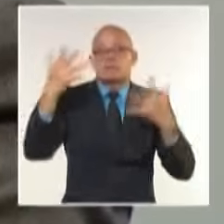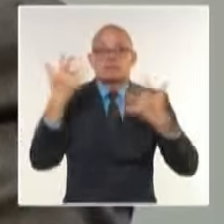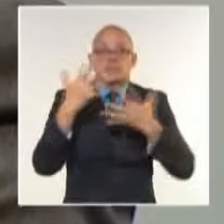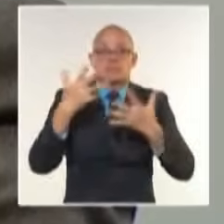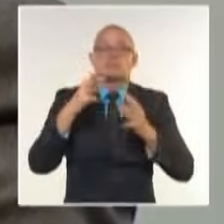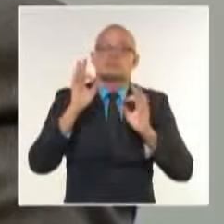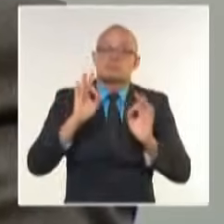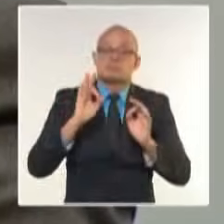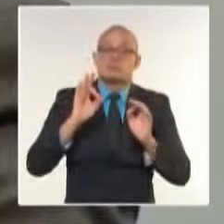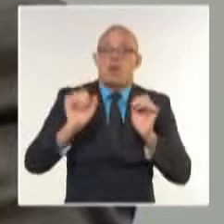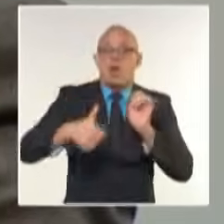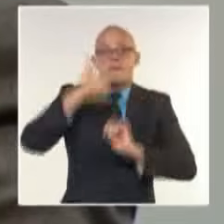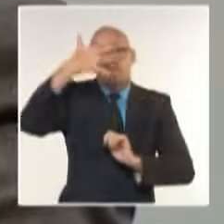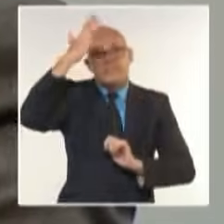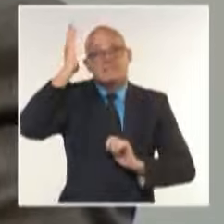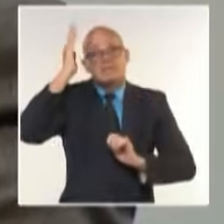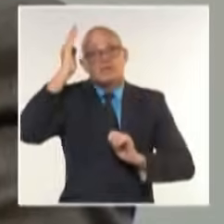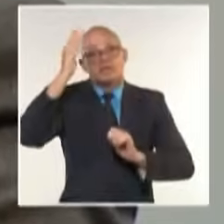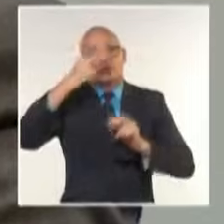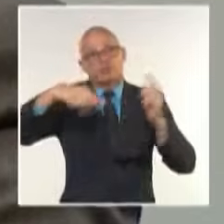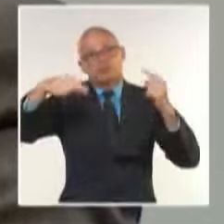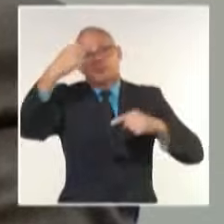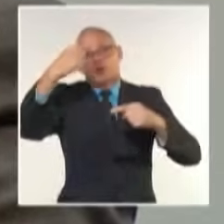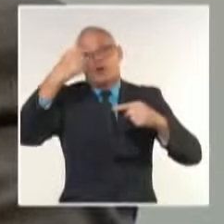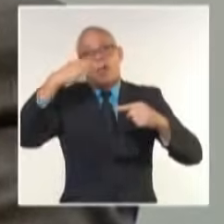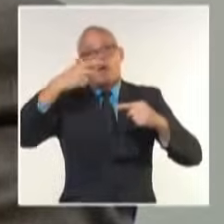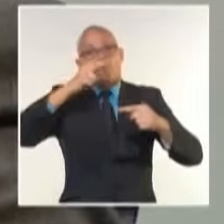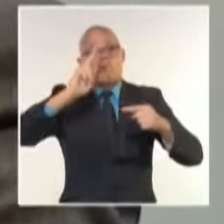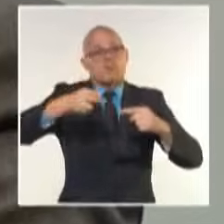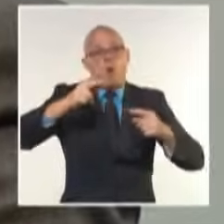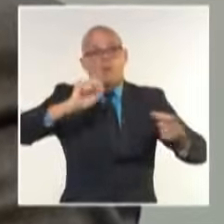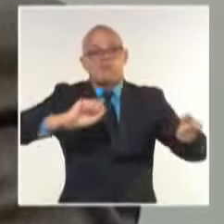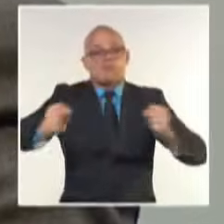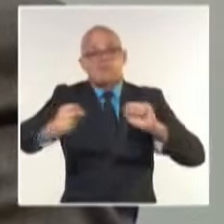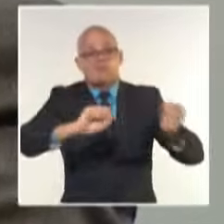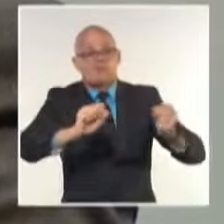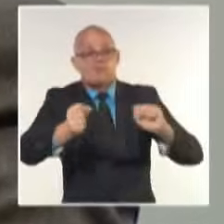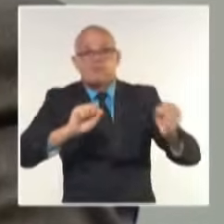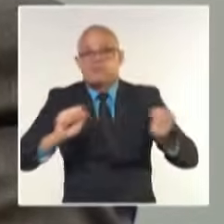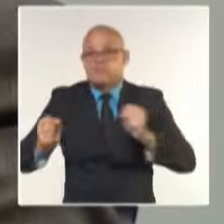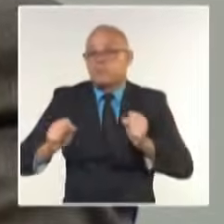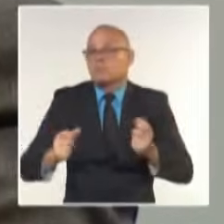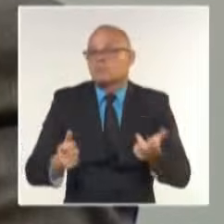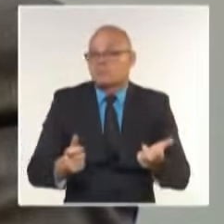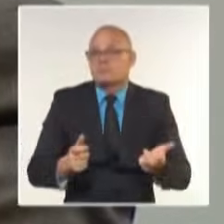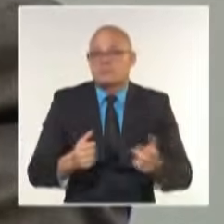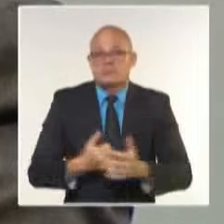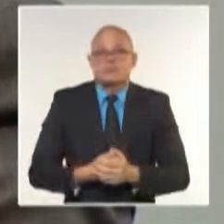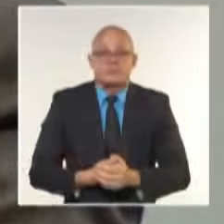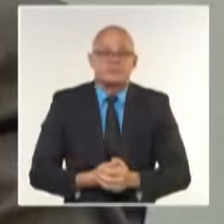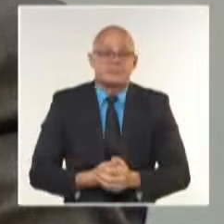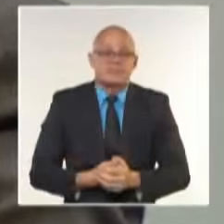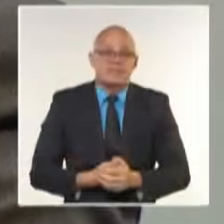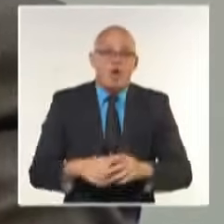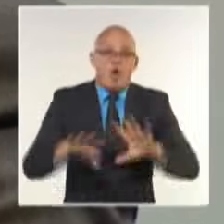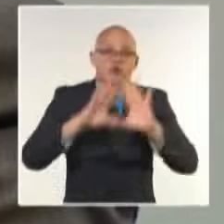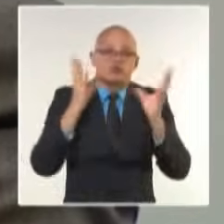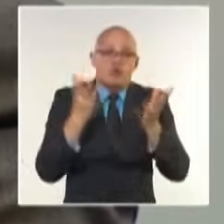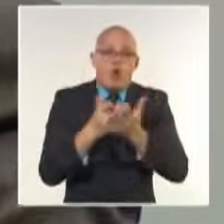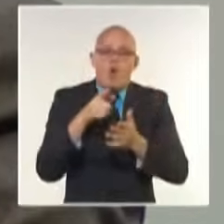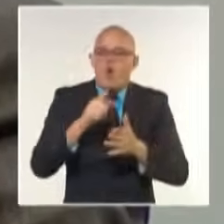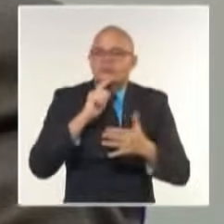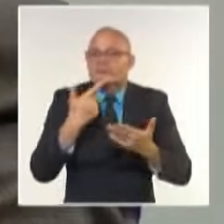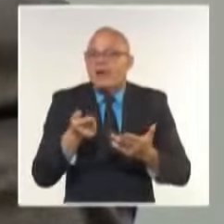evalúa permanentemente con un sistema de manera sistemática cada uno de estos fenómenos y se trazan acciones concretas para la prevención y